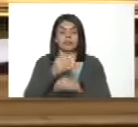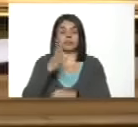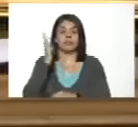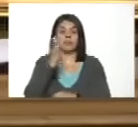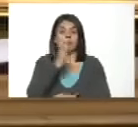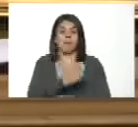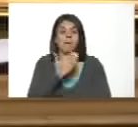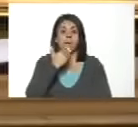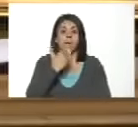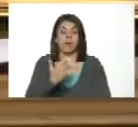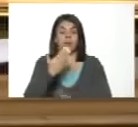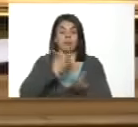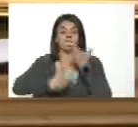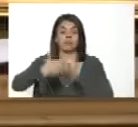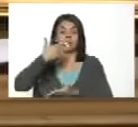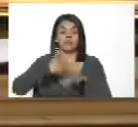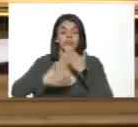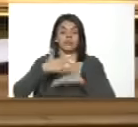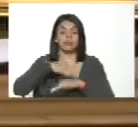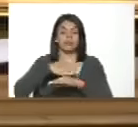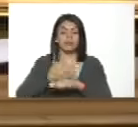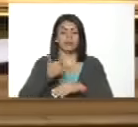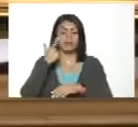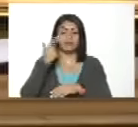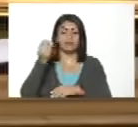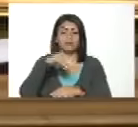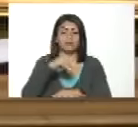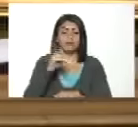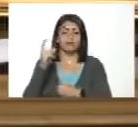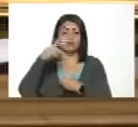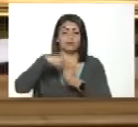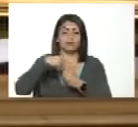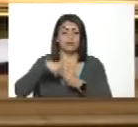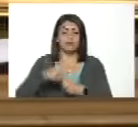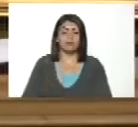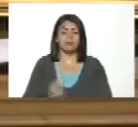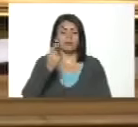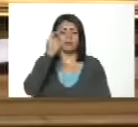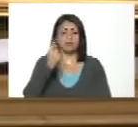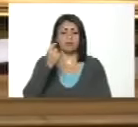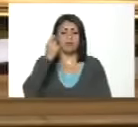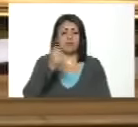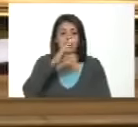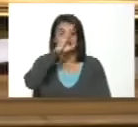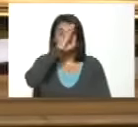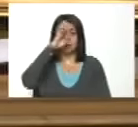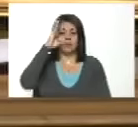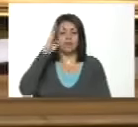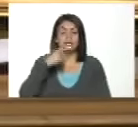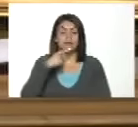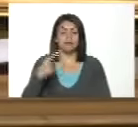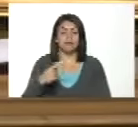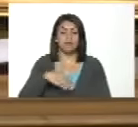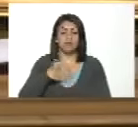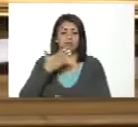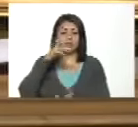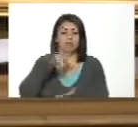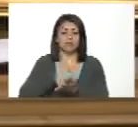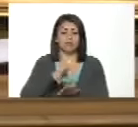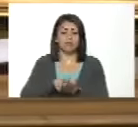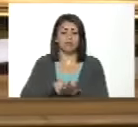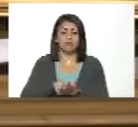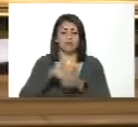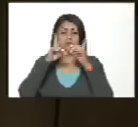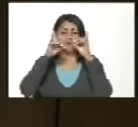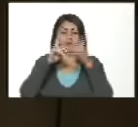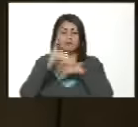castigados. Exigimos reciprocidad en ese sentido y yo agregaría, incorporaría, diputado Diosdado Cabello Rondón, en caso de que sea aprobado el acuerdo,